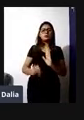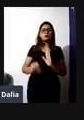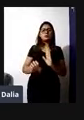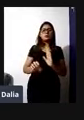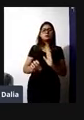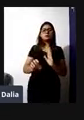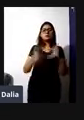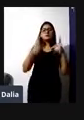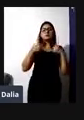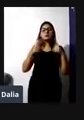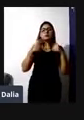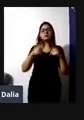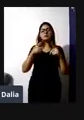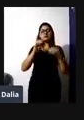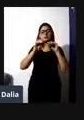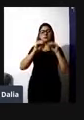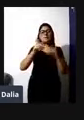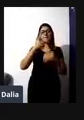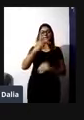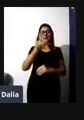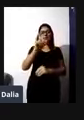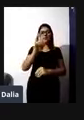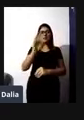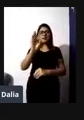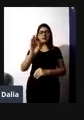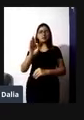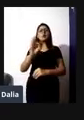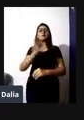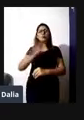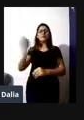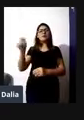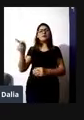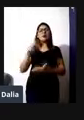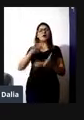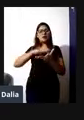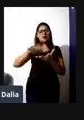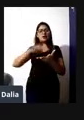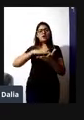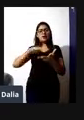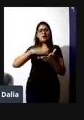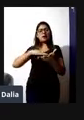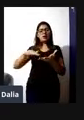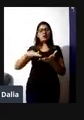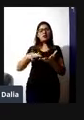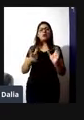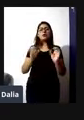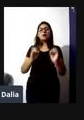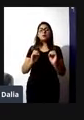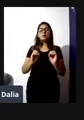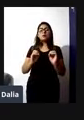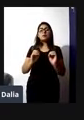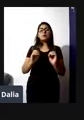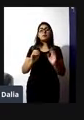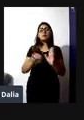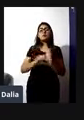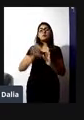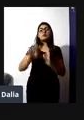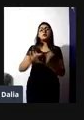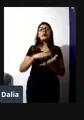están hechas en PDF, que sí les permite leerla, que el lector lo permite hacer, pero nada